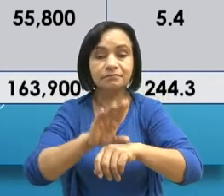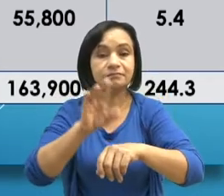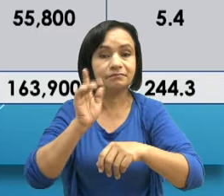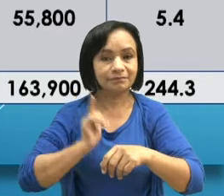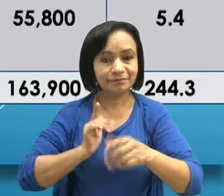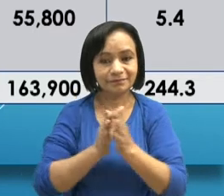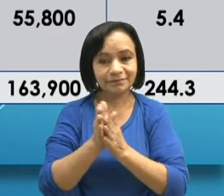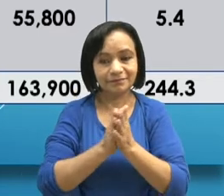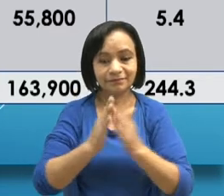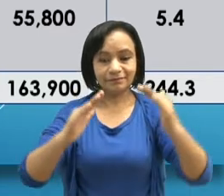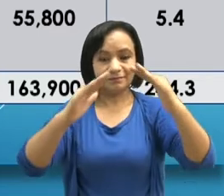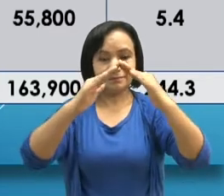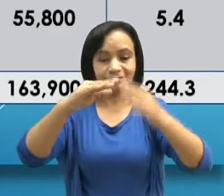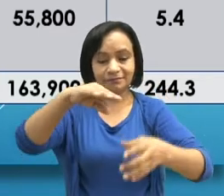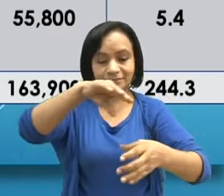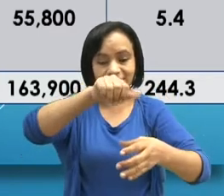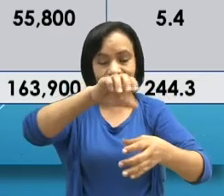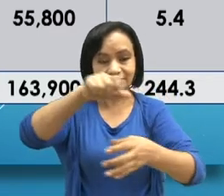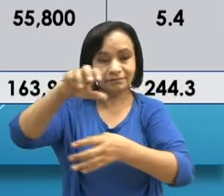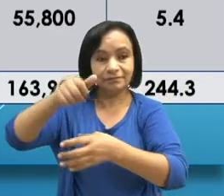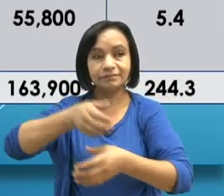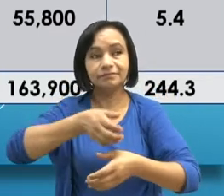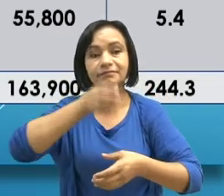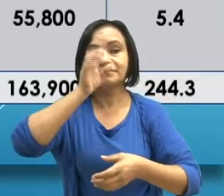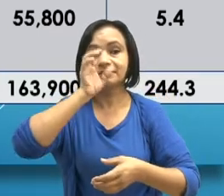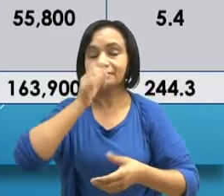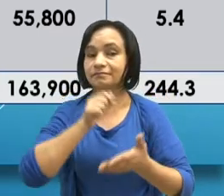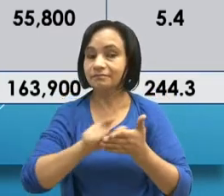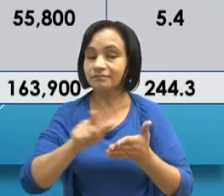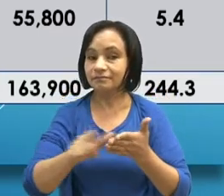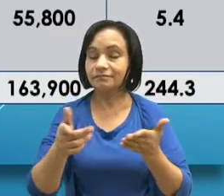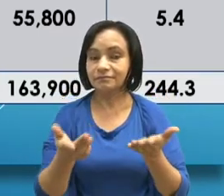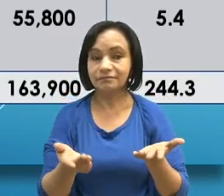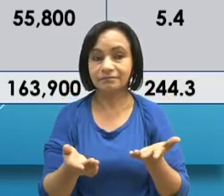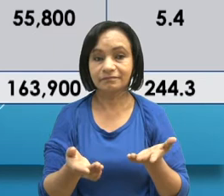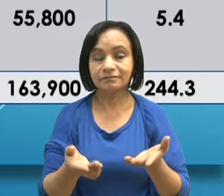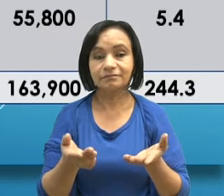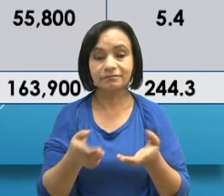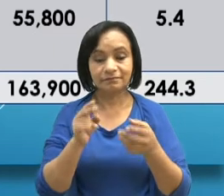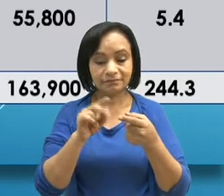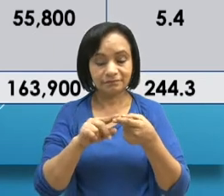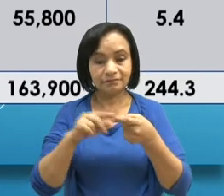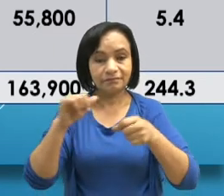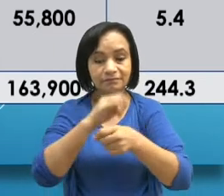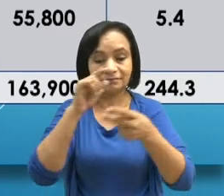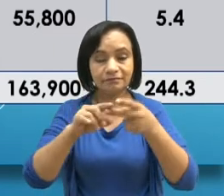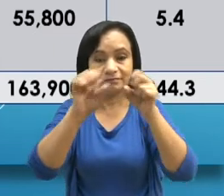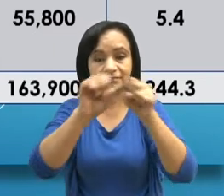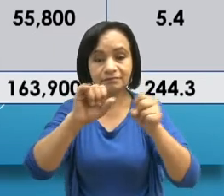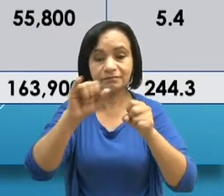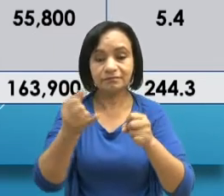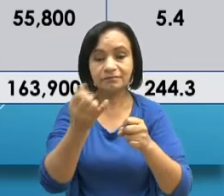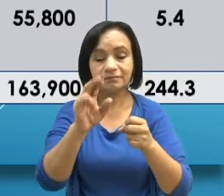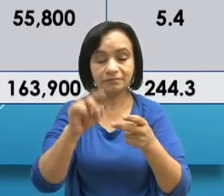están haciendo uso, tomando agua potable realmente del sistema nuevo. Niquinomo, Catarina, San Juan de Oriente son